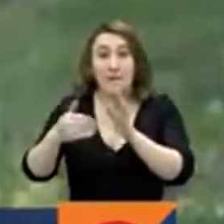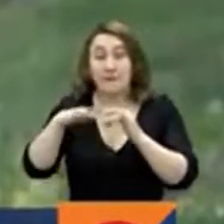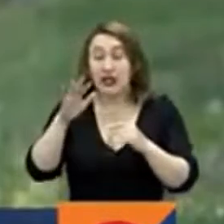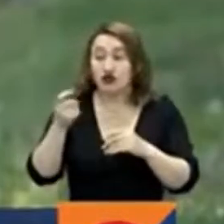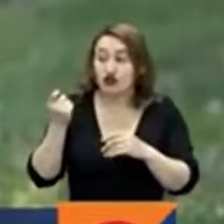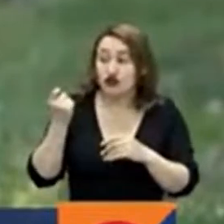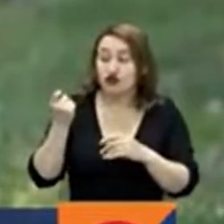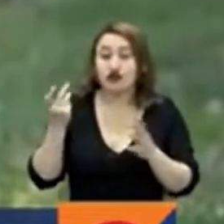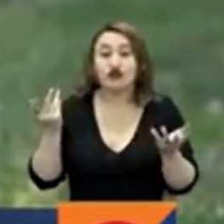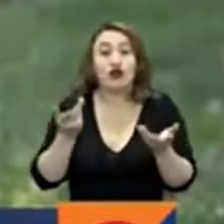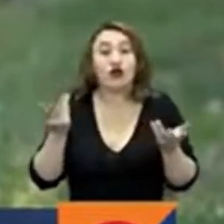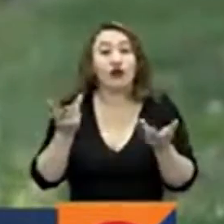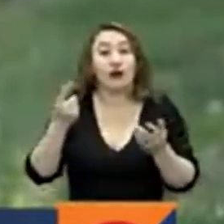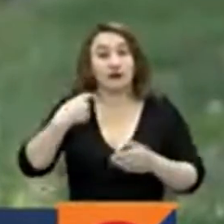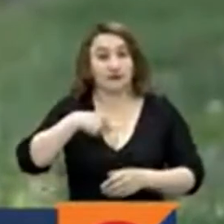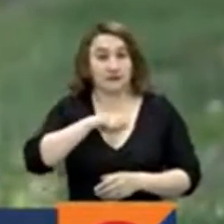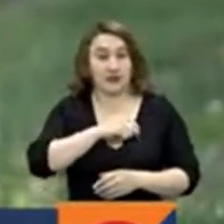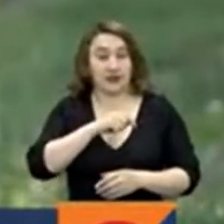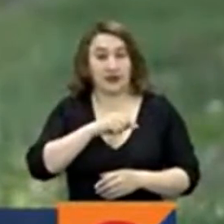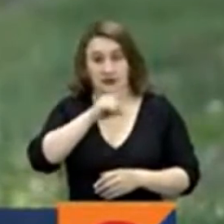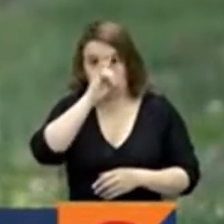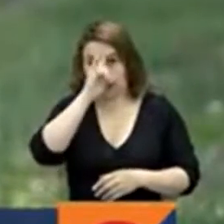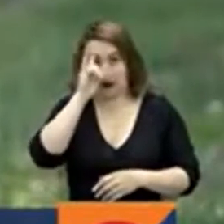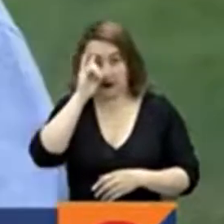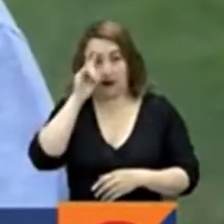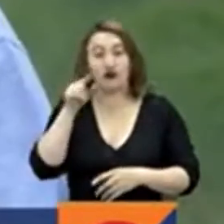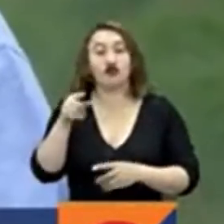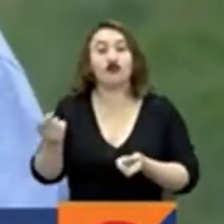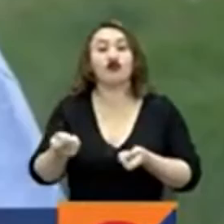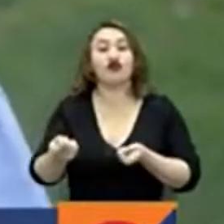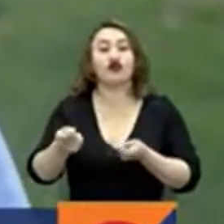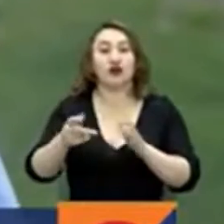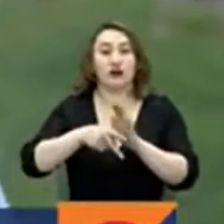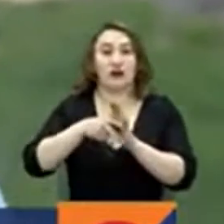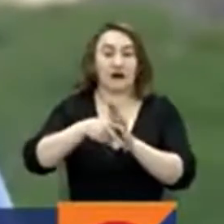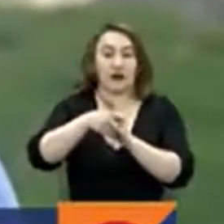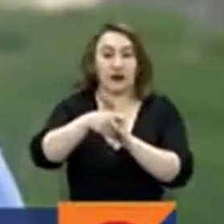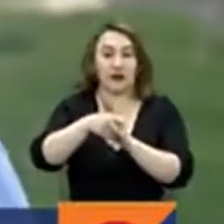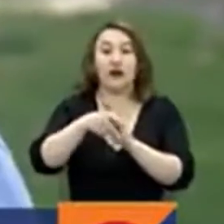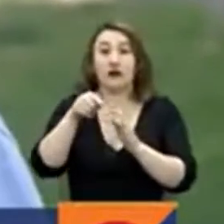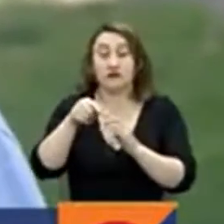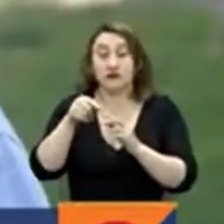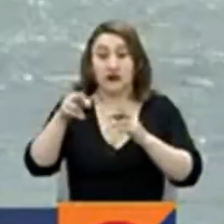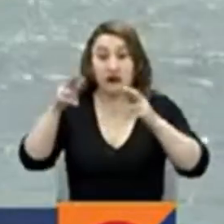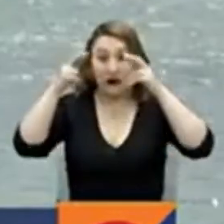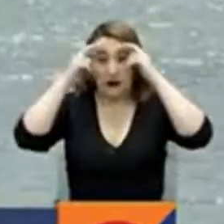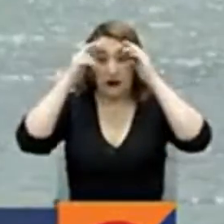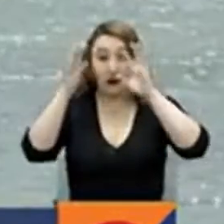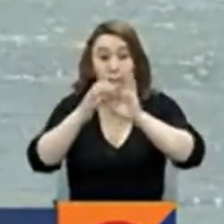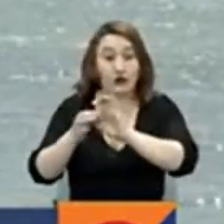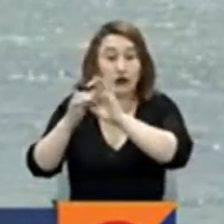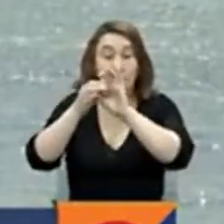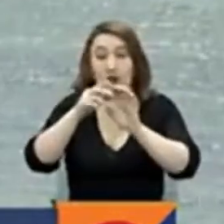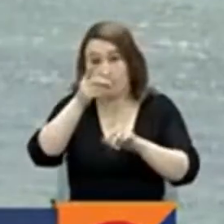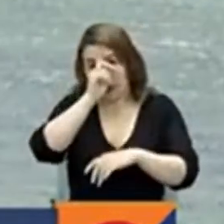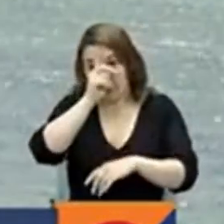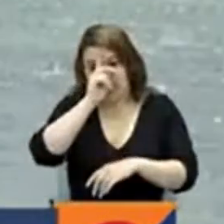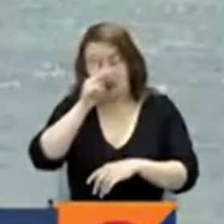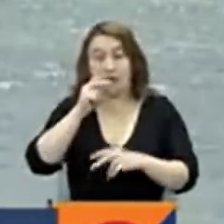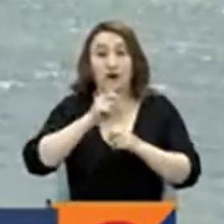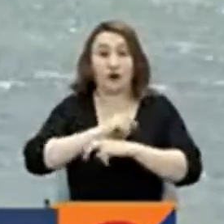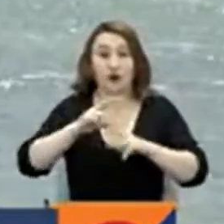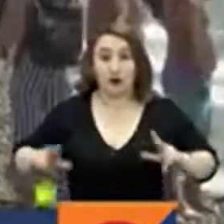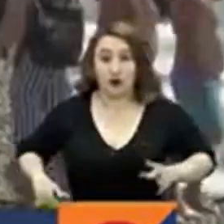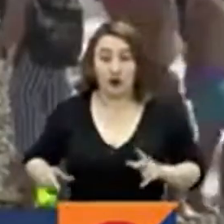Madrid, España, muy cerca de las líneas del tren de la ciudad. Reino Unido, Alemania, Portugal, España